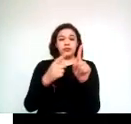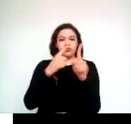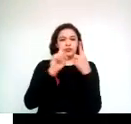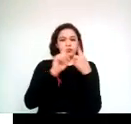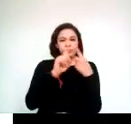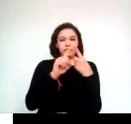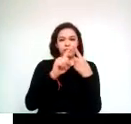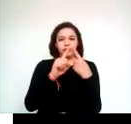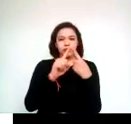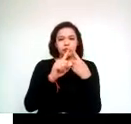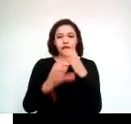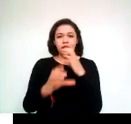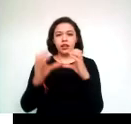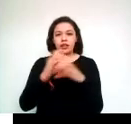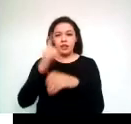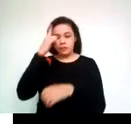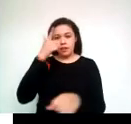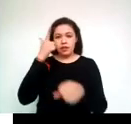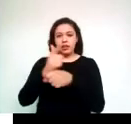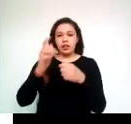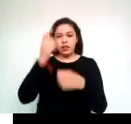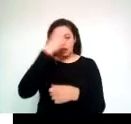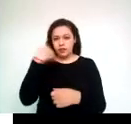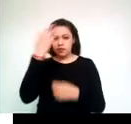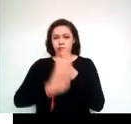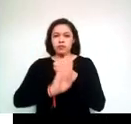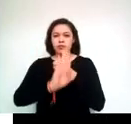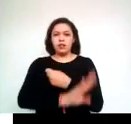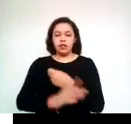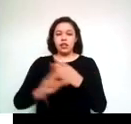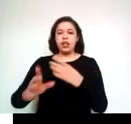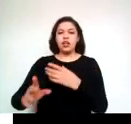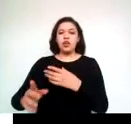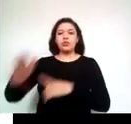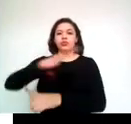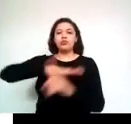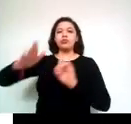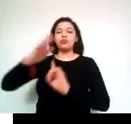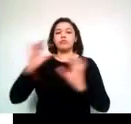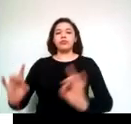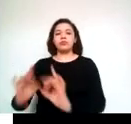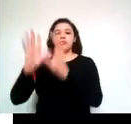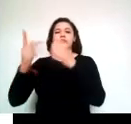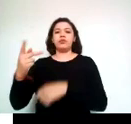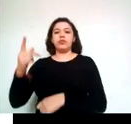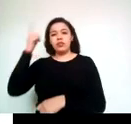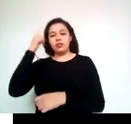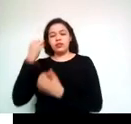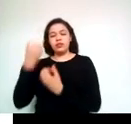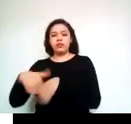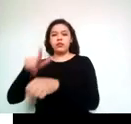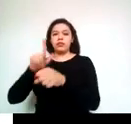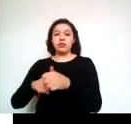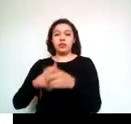para identificar, analizar y prevenir los factores de riesgo psicosocial. Y la segunda es promover un